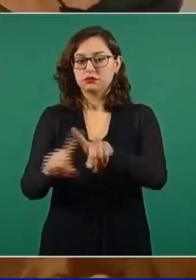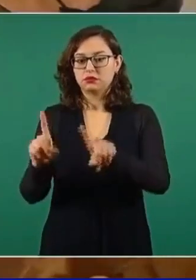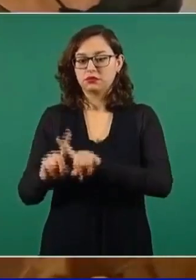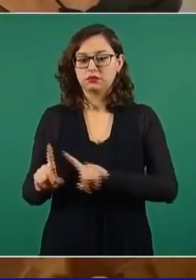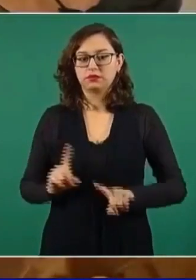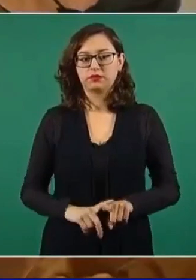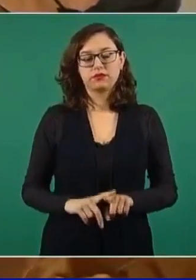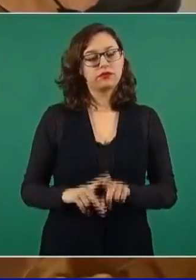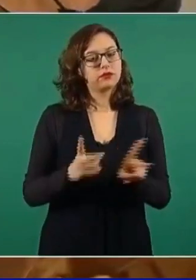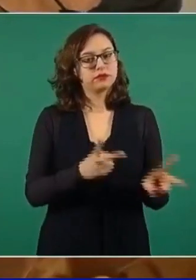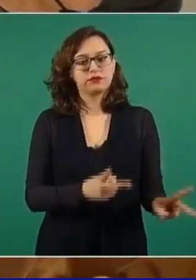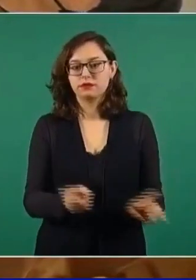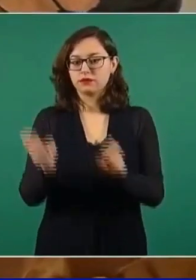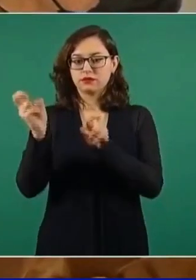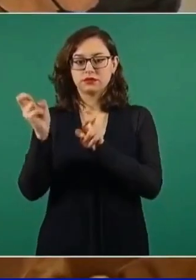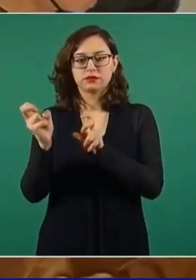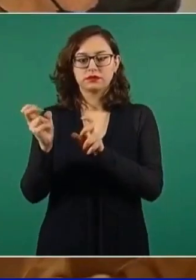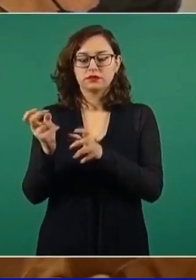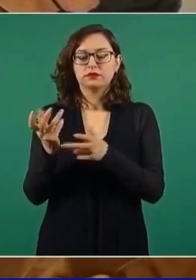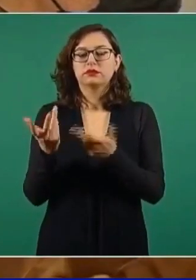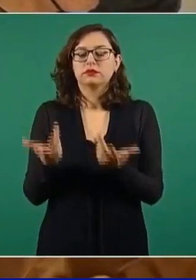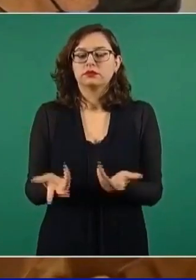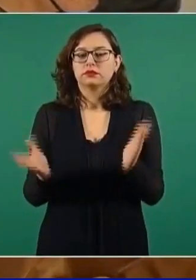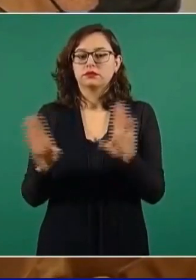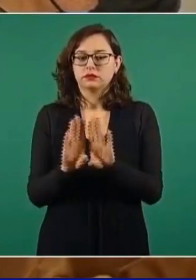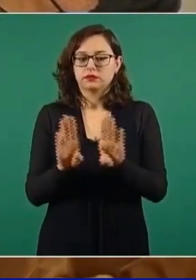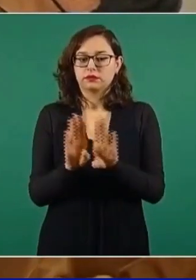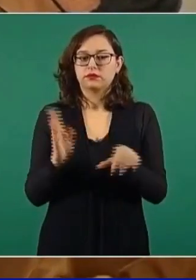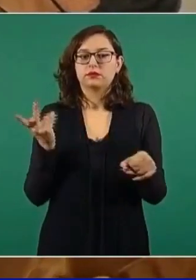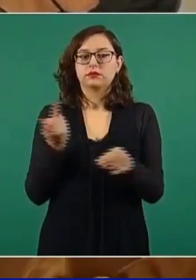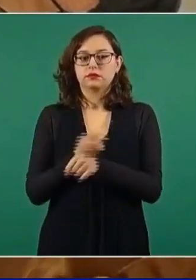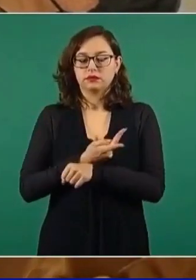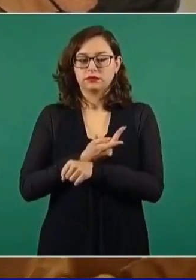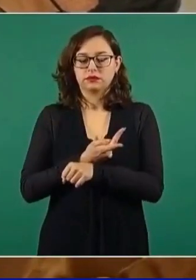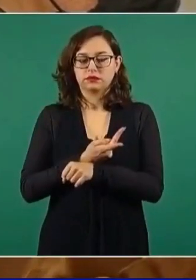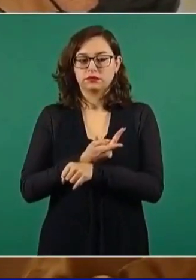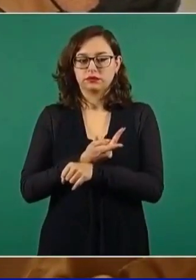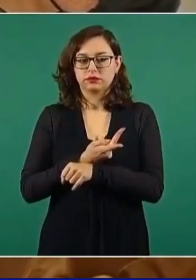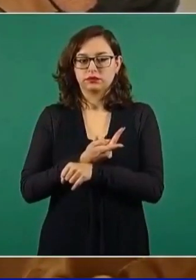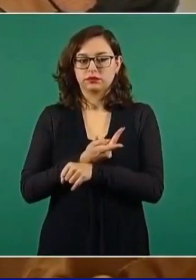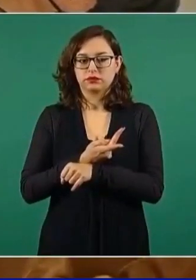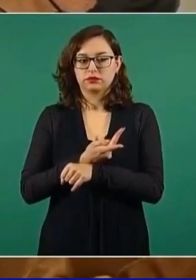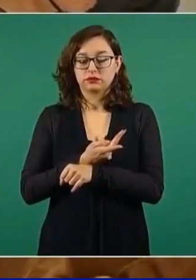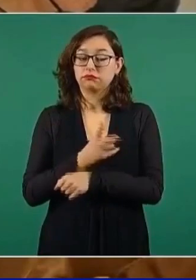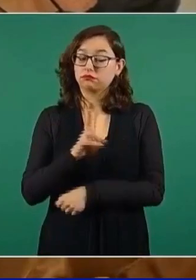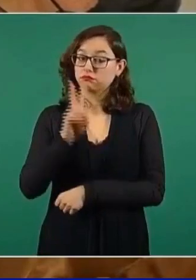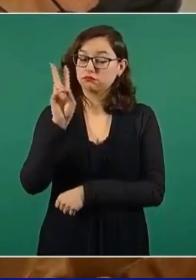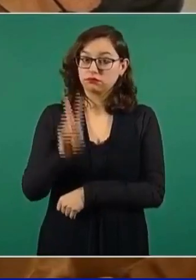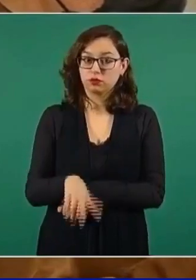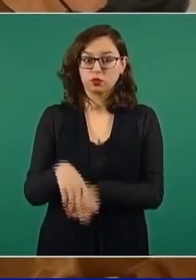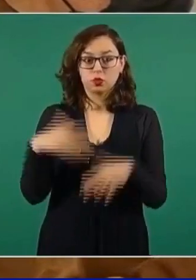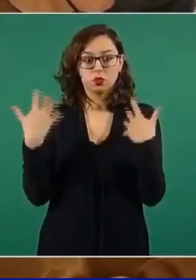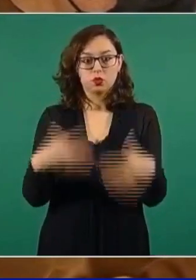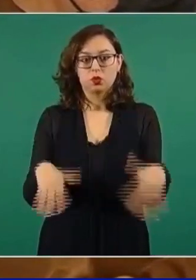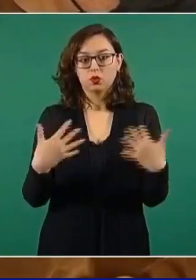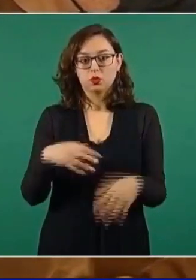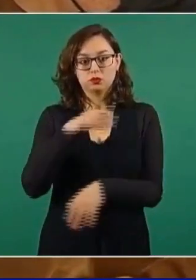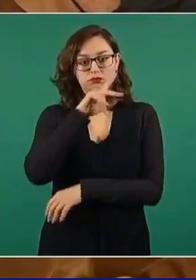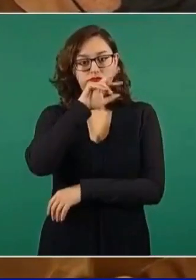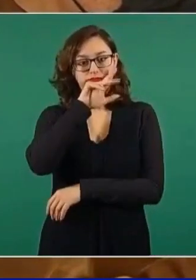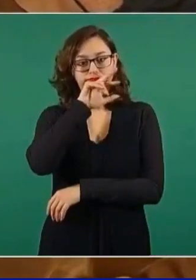del parte oficial que dio la Secretaría, que es realmente alarmante. En